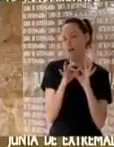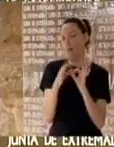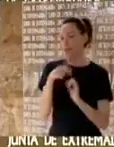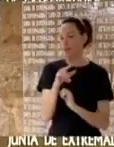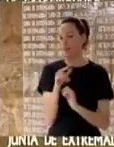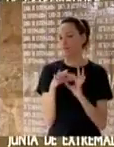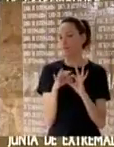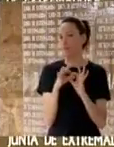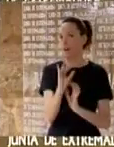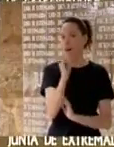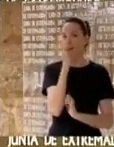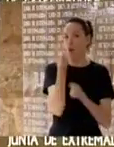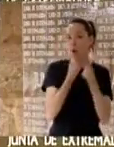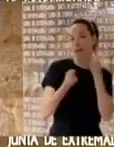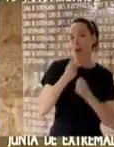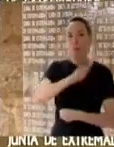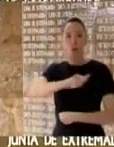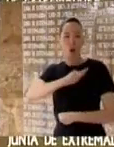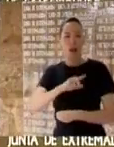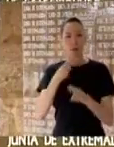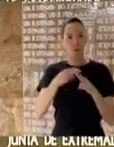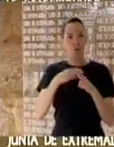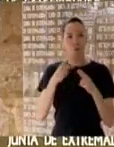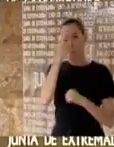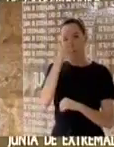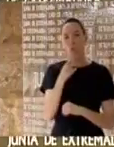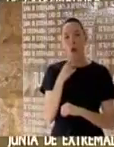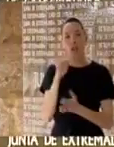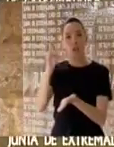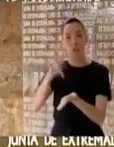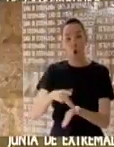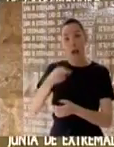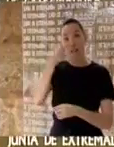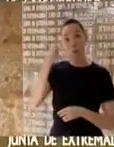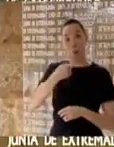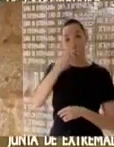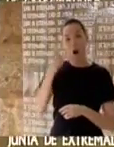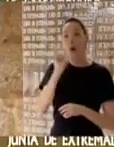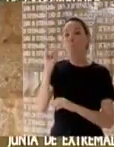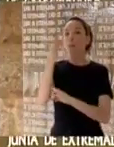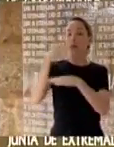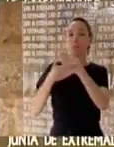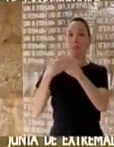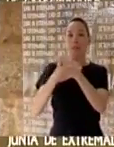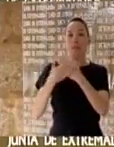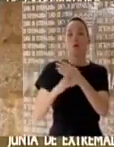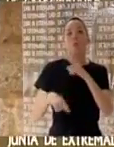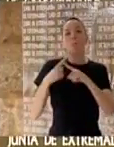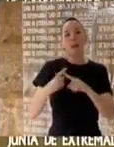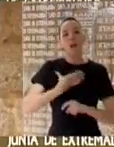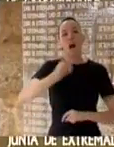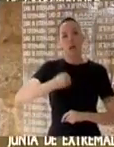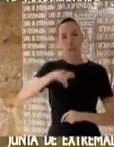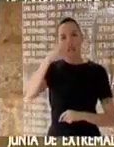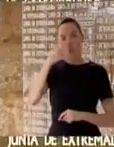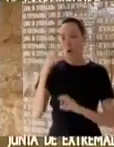emocionales, económicos, políticos, como es Portugal, ¿no? Estaré en Lisboa con el primer ministro Costa, con el alcalde de Lisboa, hablando